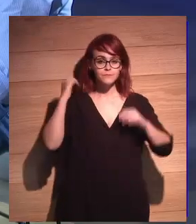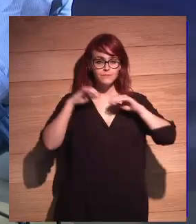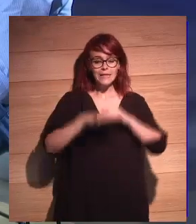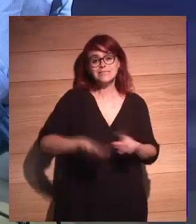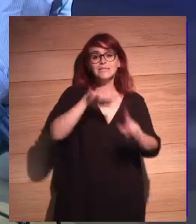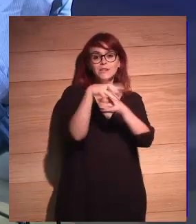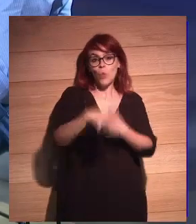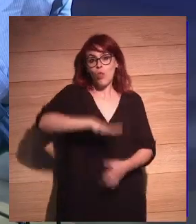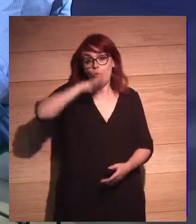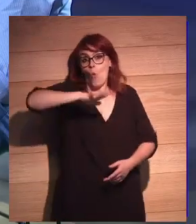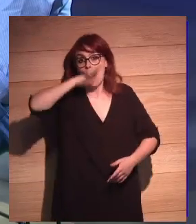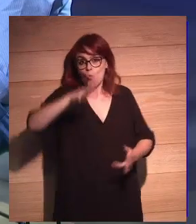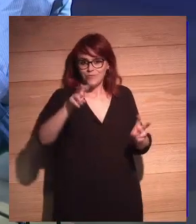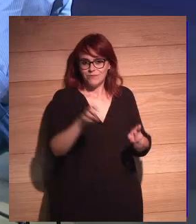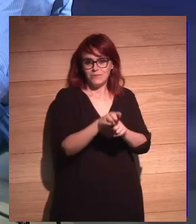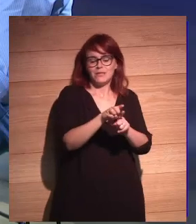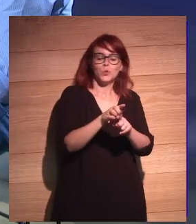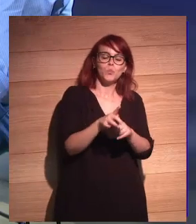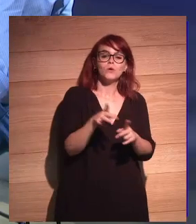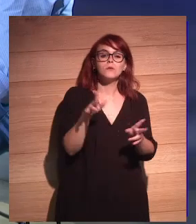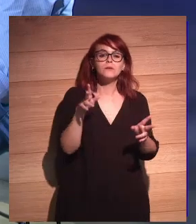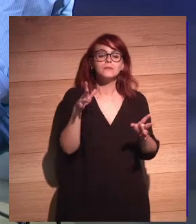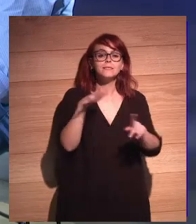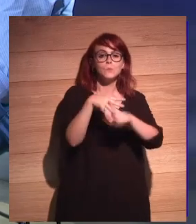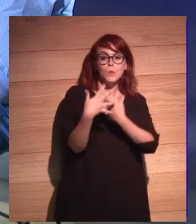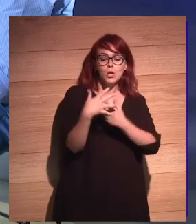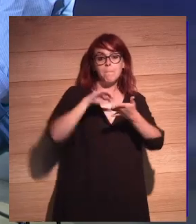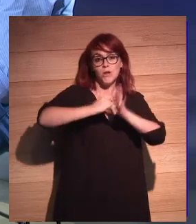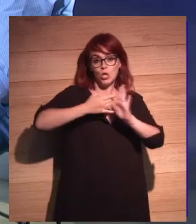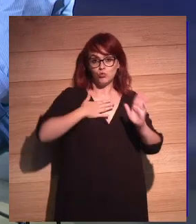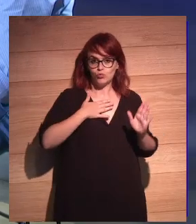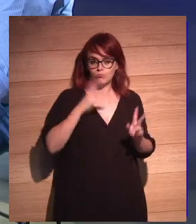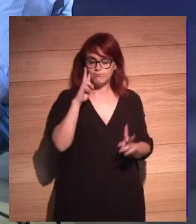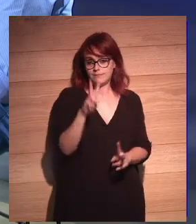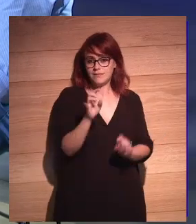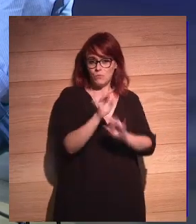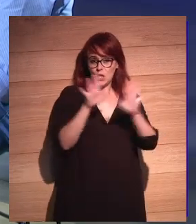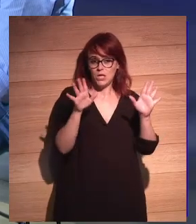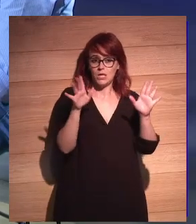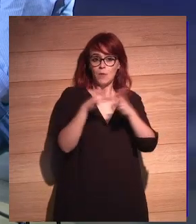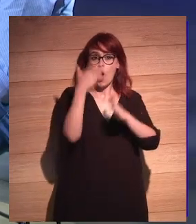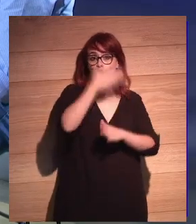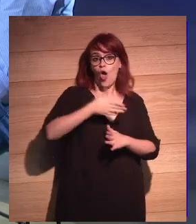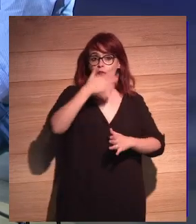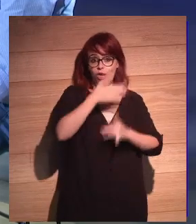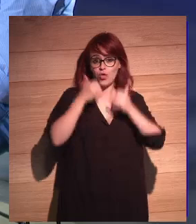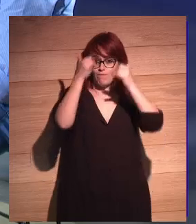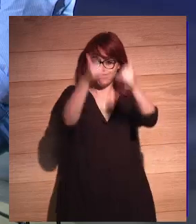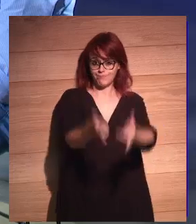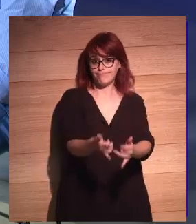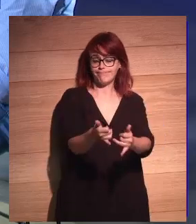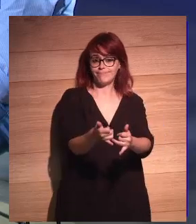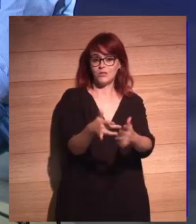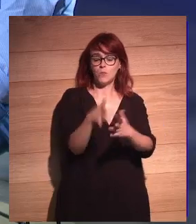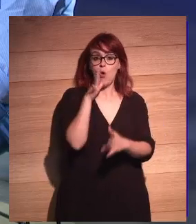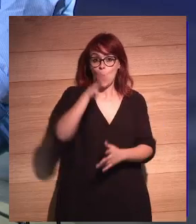wow de la tecnología. Es cierto que, por ejemplo, en el proyecto que hicimos, lo vimos al llegar al colegio,